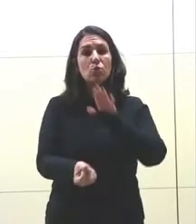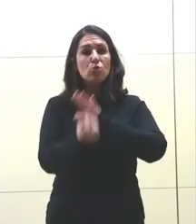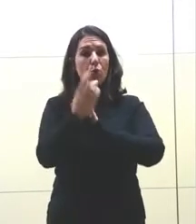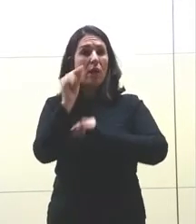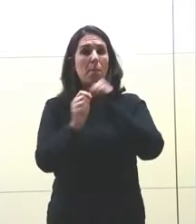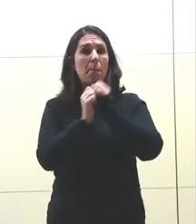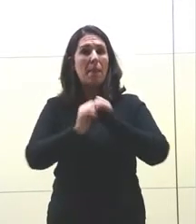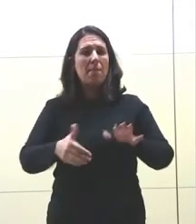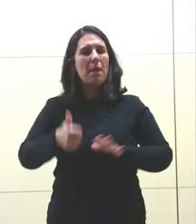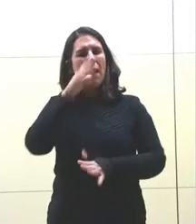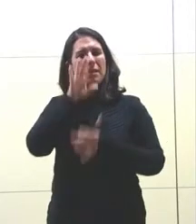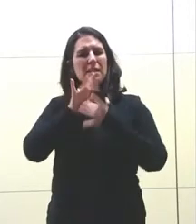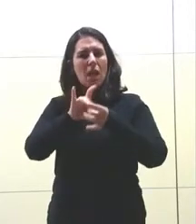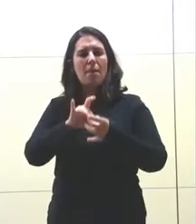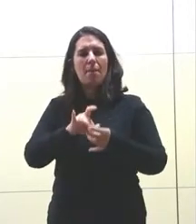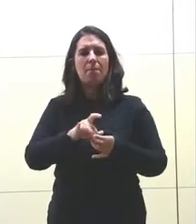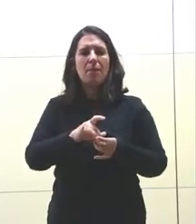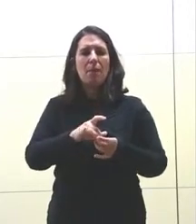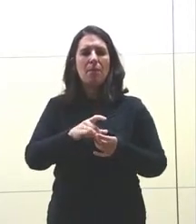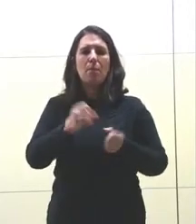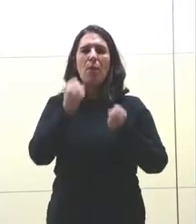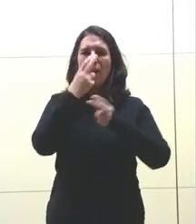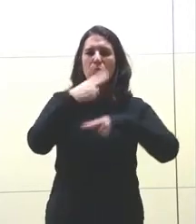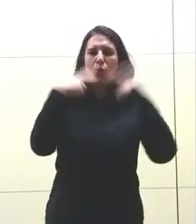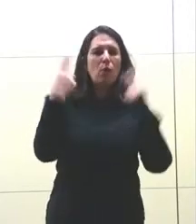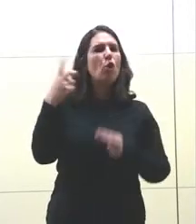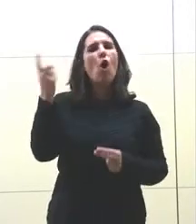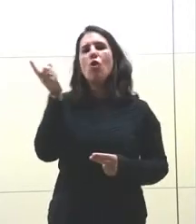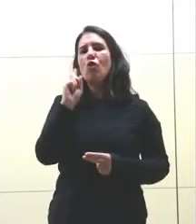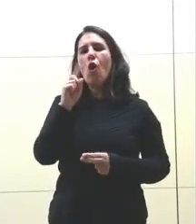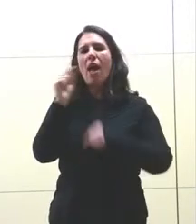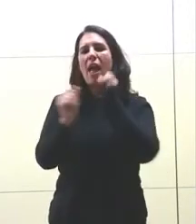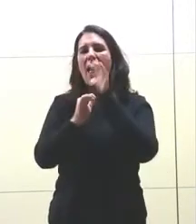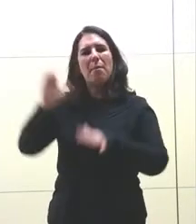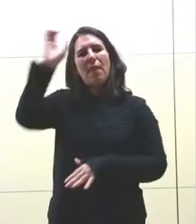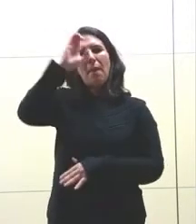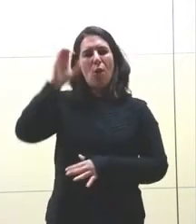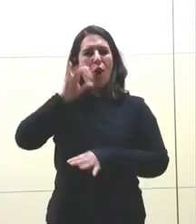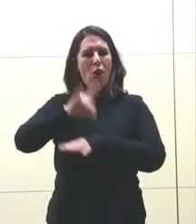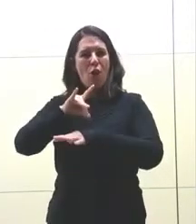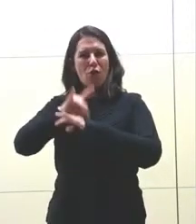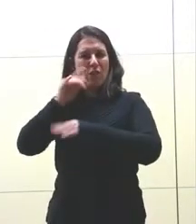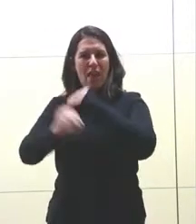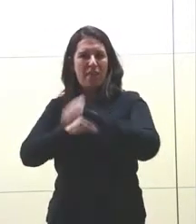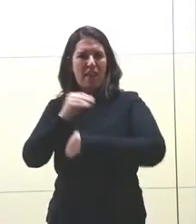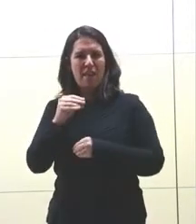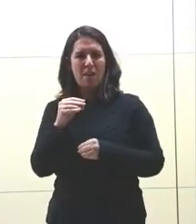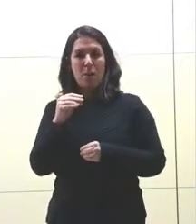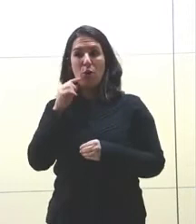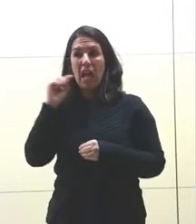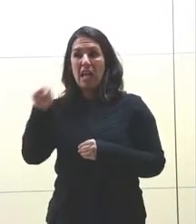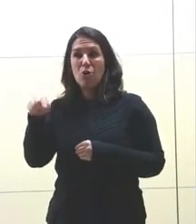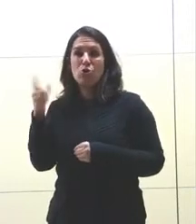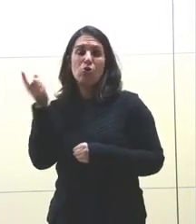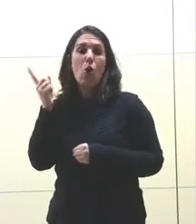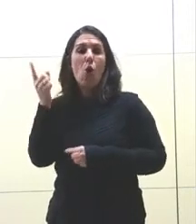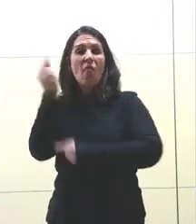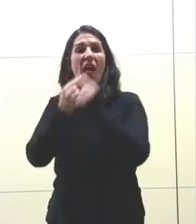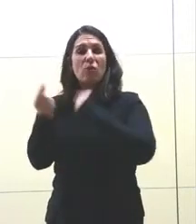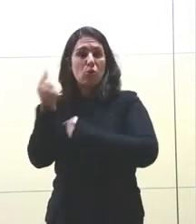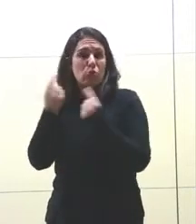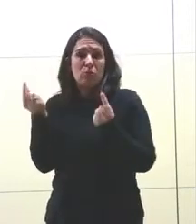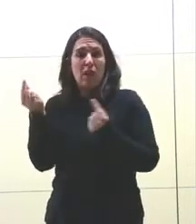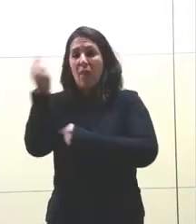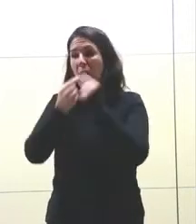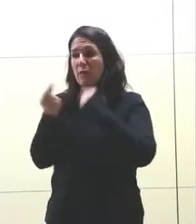a los poderes públicos, no corresponde a los epidemiólogos el resolver esto. Los epidemiólogos lo que hacen es manejar los datos